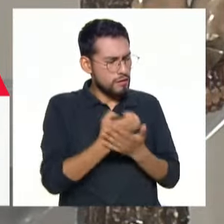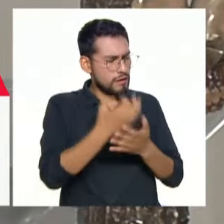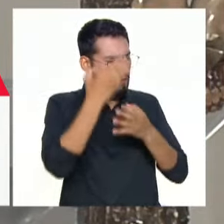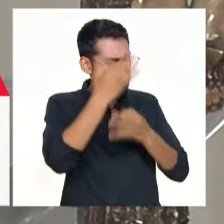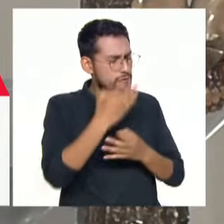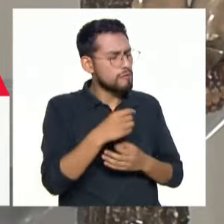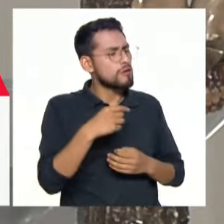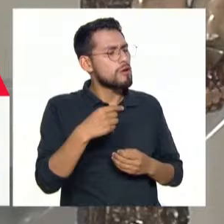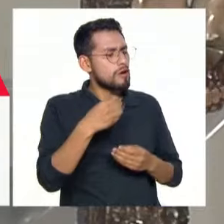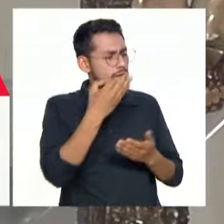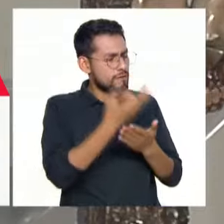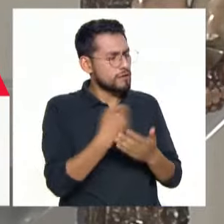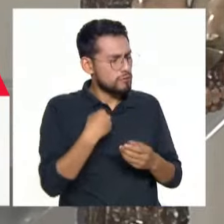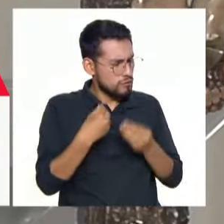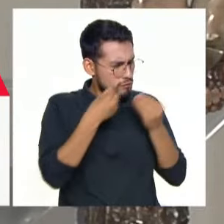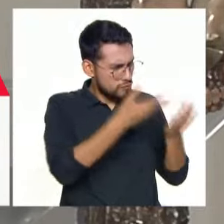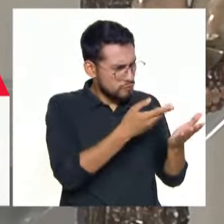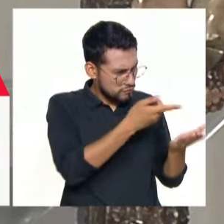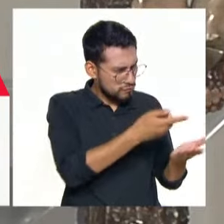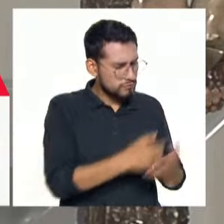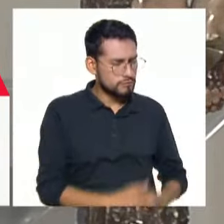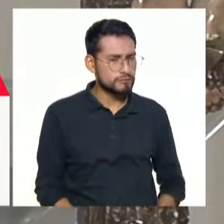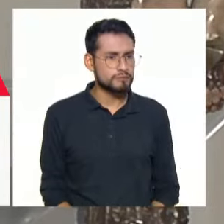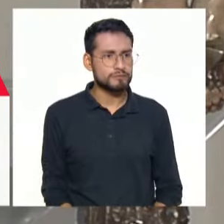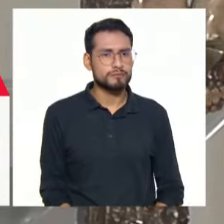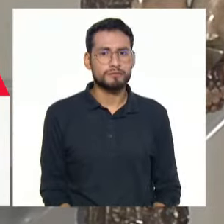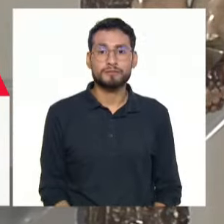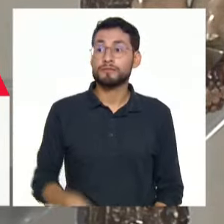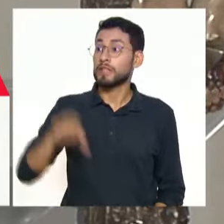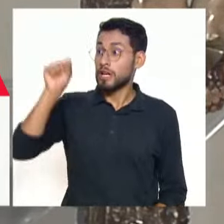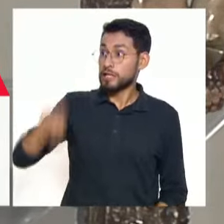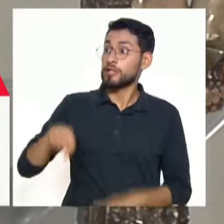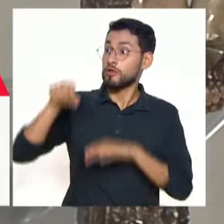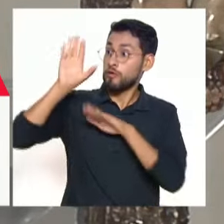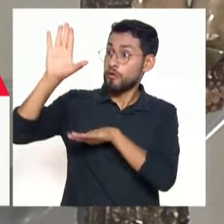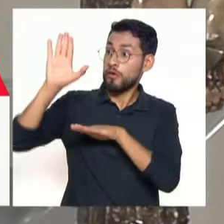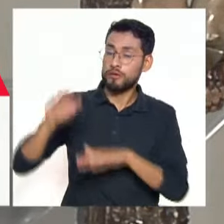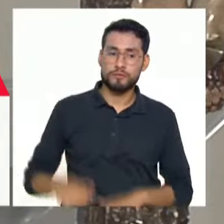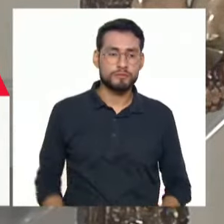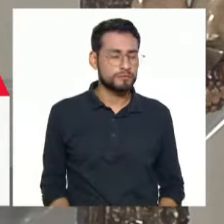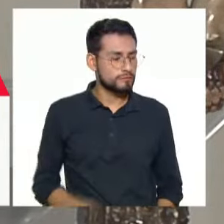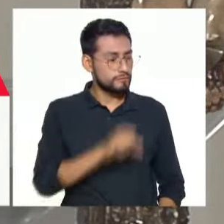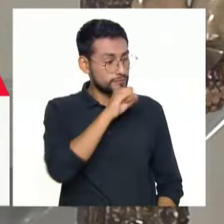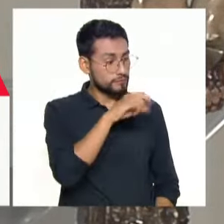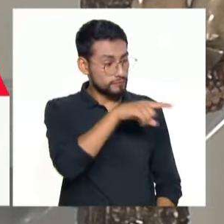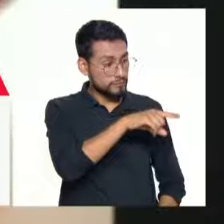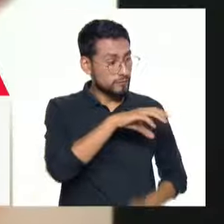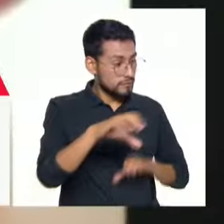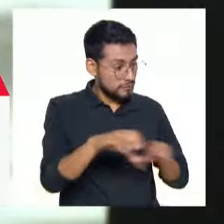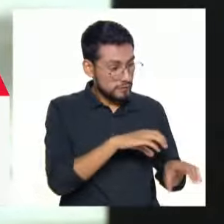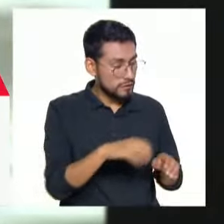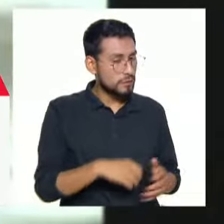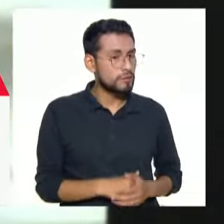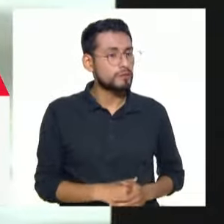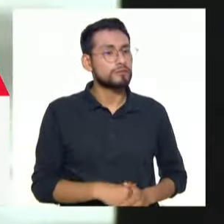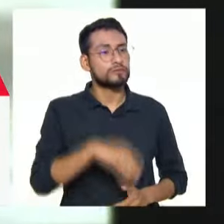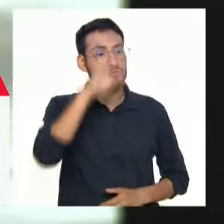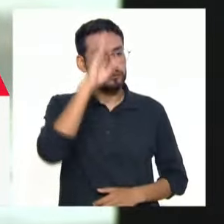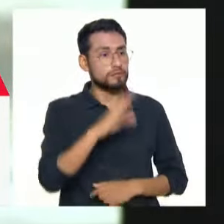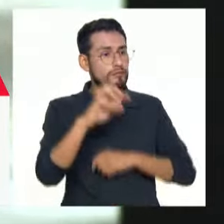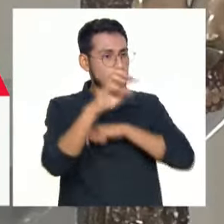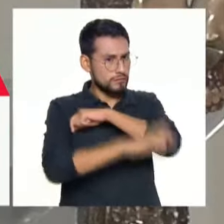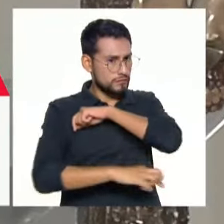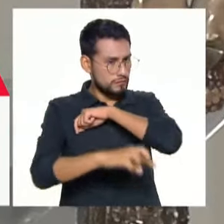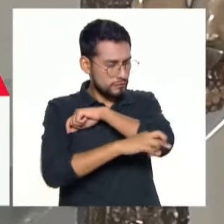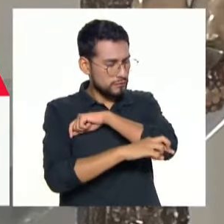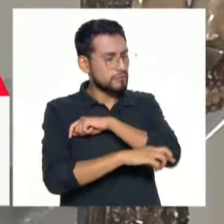y Finanzas que le confío? Sí, juro. Si así lo hiciera, que Dios y